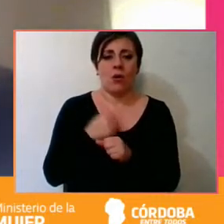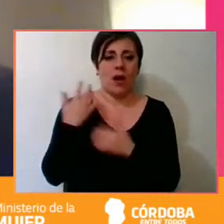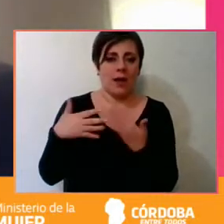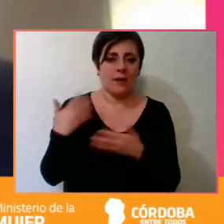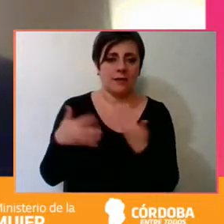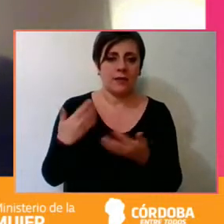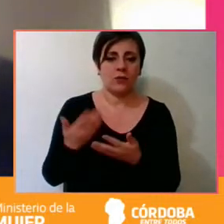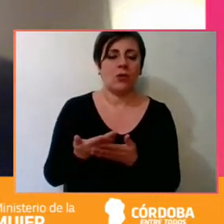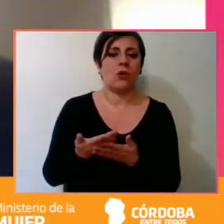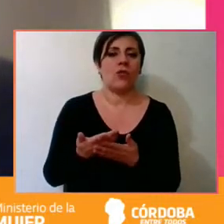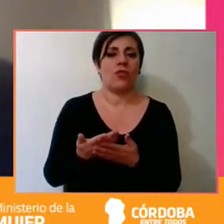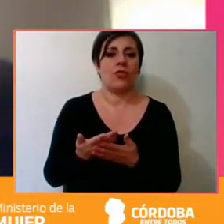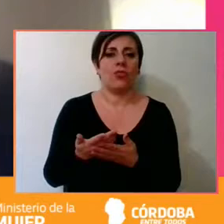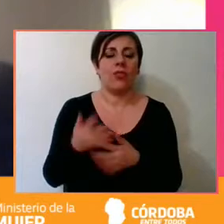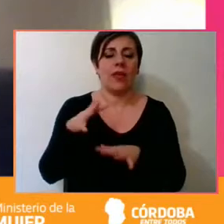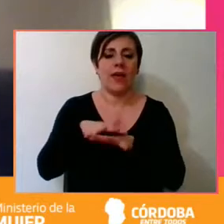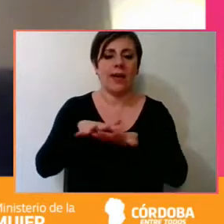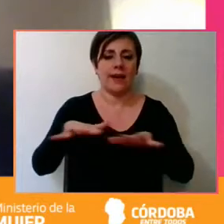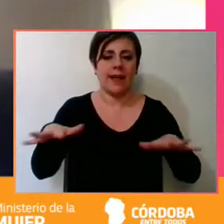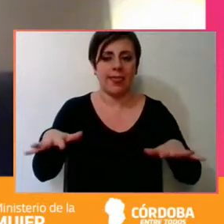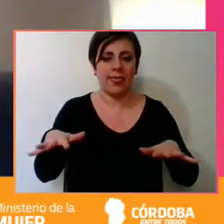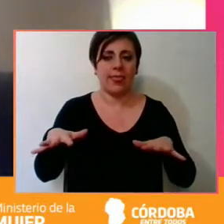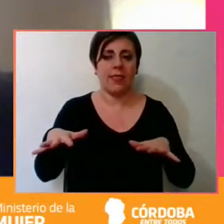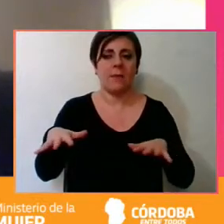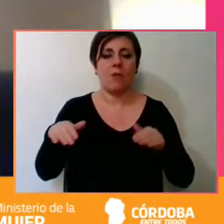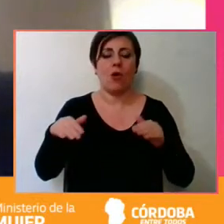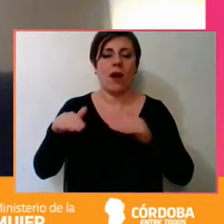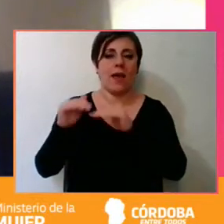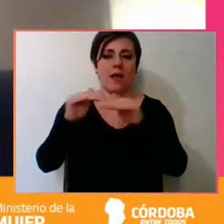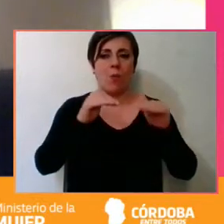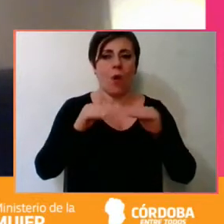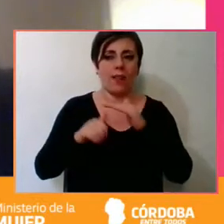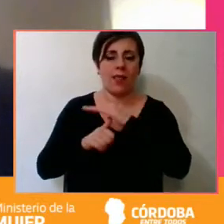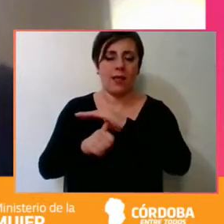red de municipios por igualdad de género, que